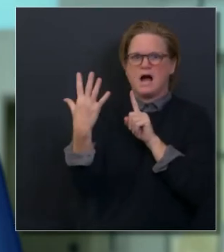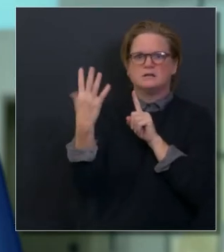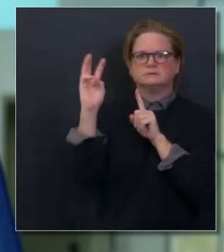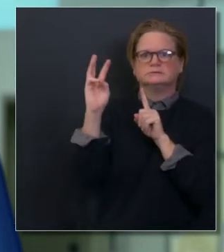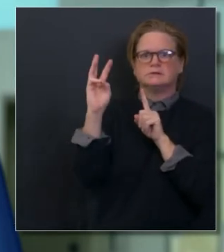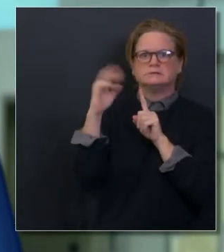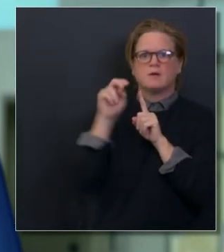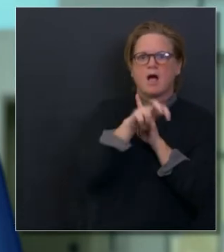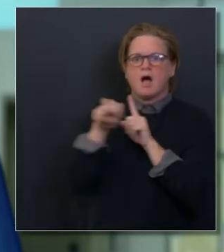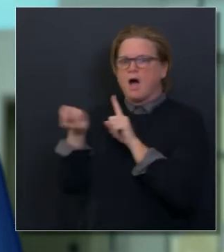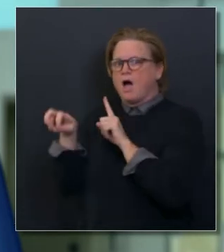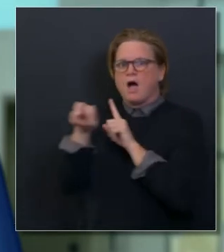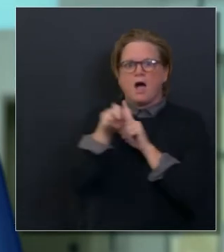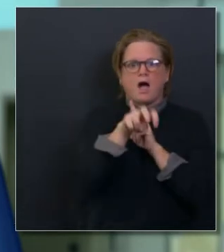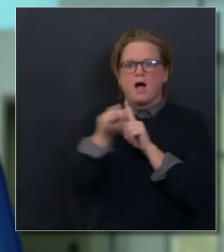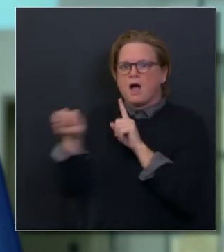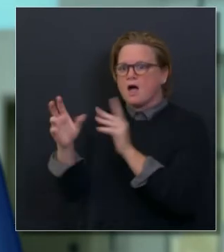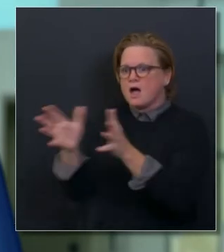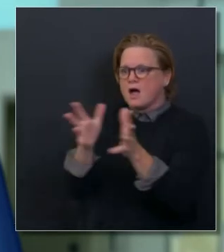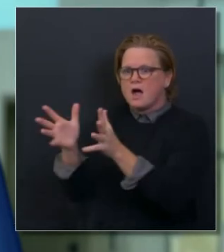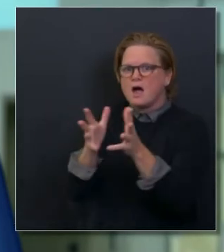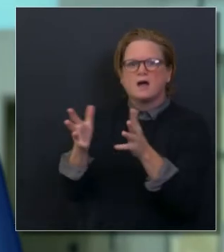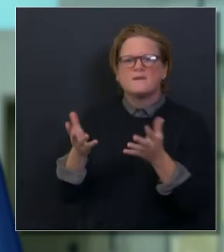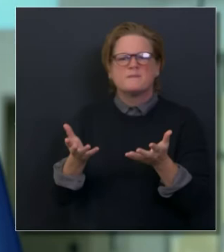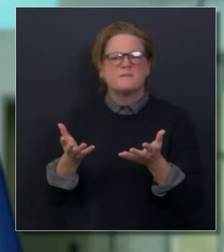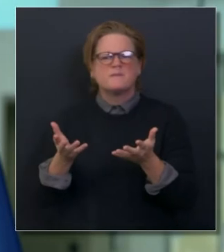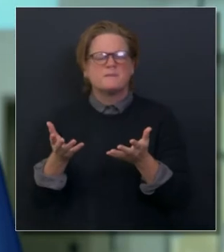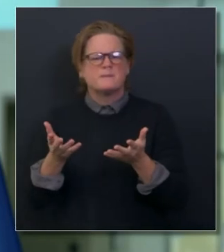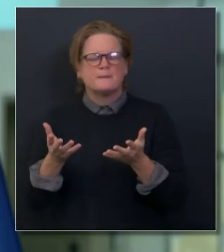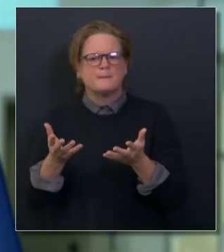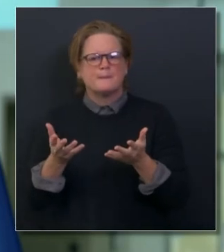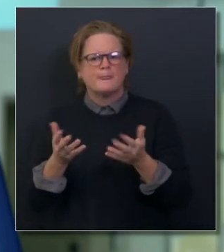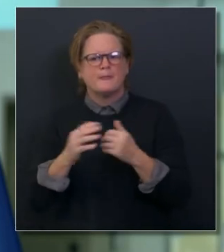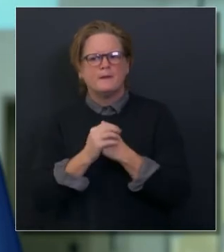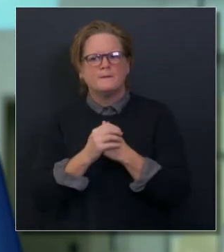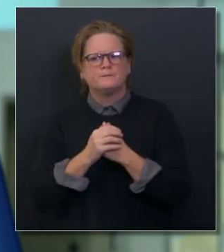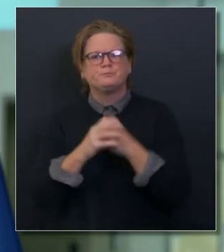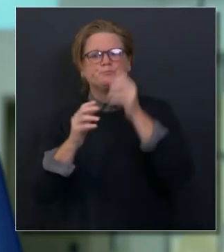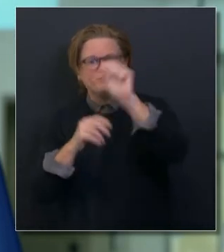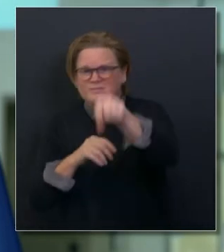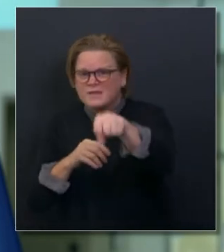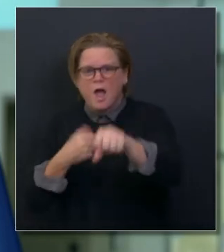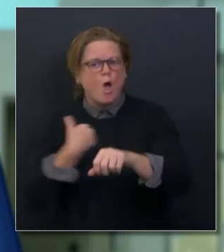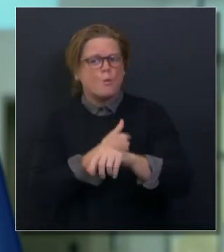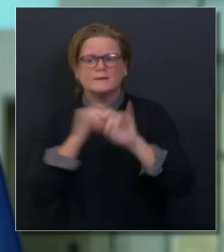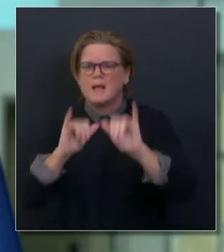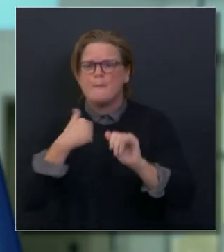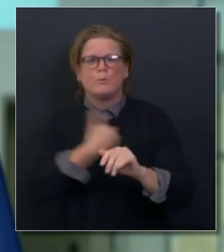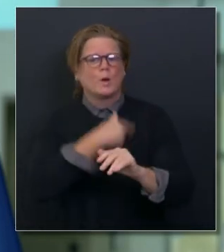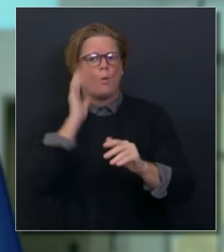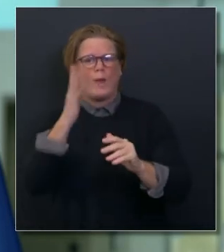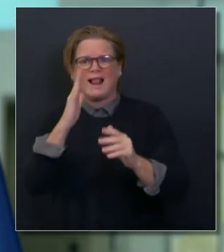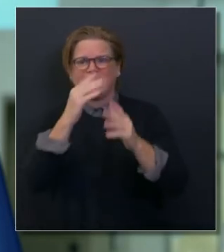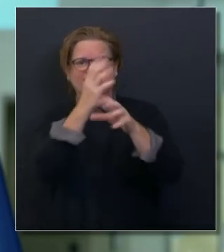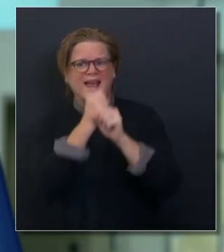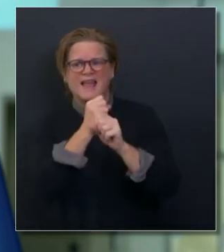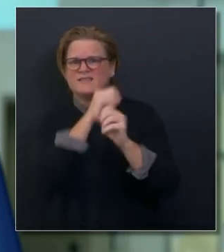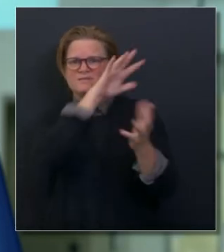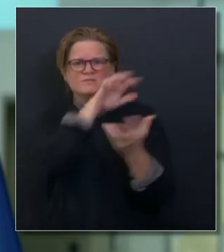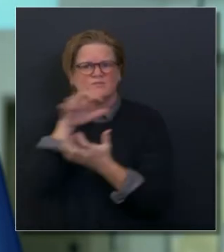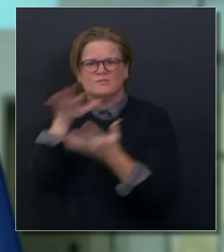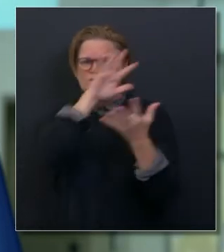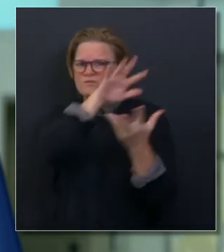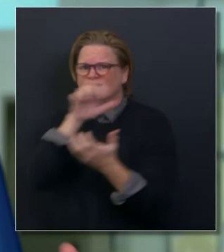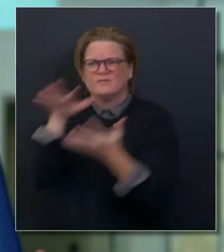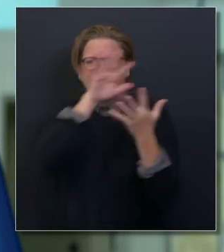teniendo cuidado. Sé que sentimos alivio por la vacuna. Estamos oyendo la noticia 24/7, vacuna, vacuna, vacuna.